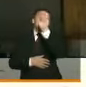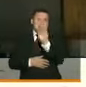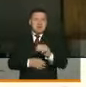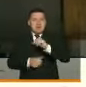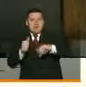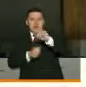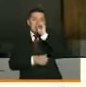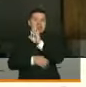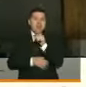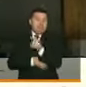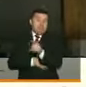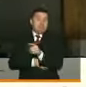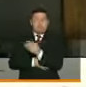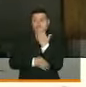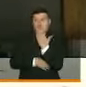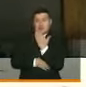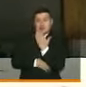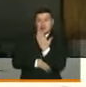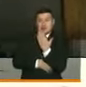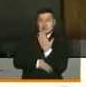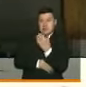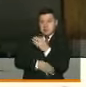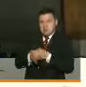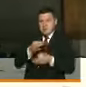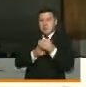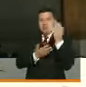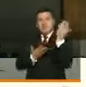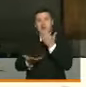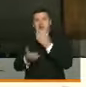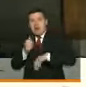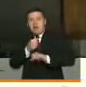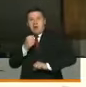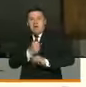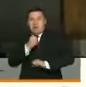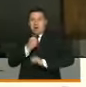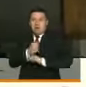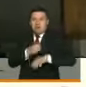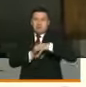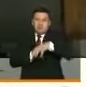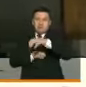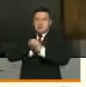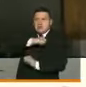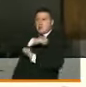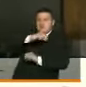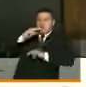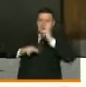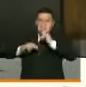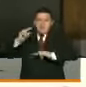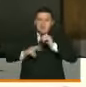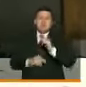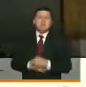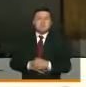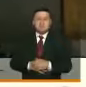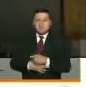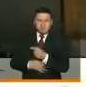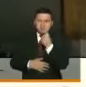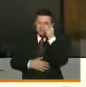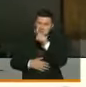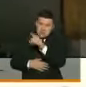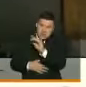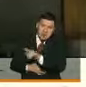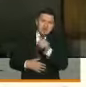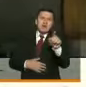la producción nacional eso también permite sustituir importaciones y acompañar los sectores de infraestructura y de construcción después estuvimos